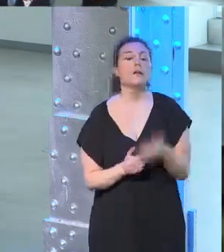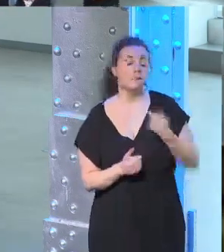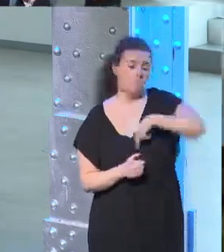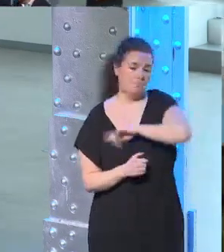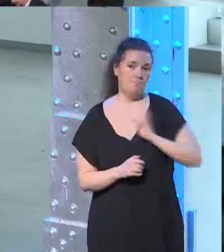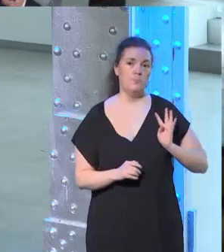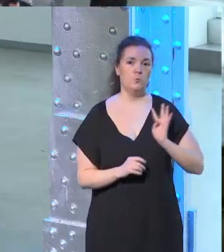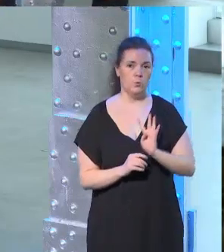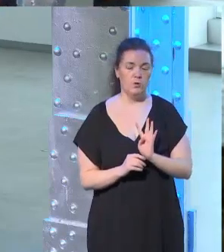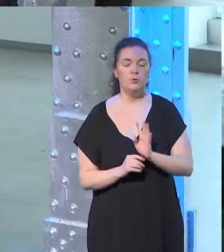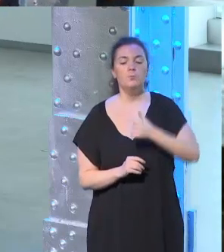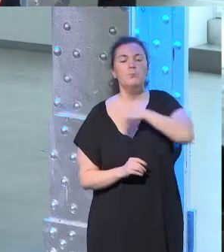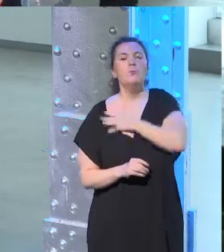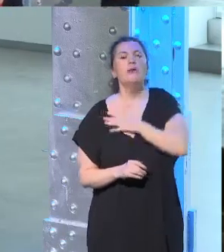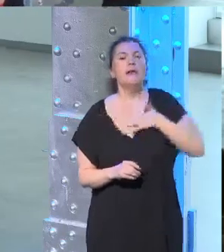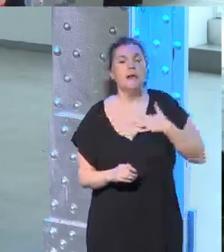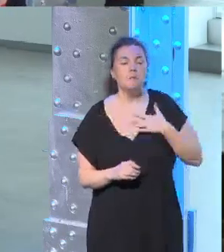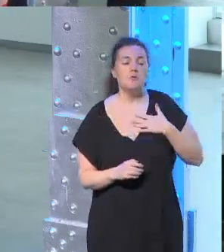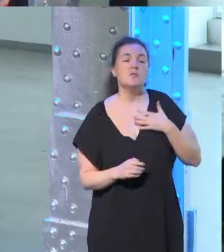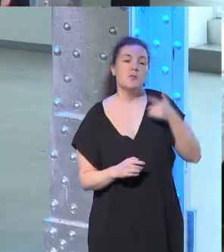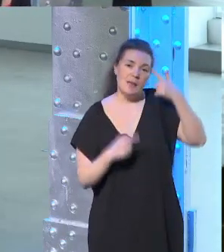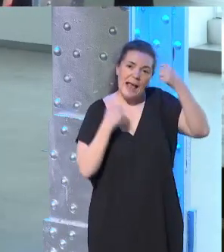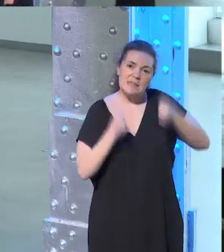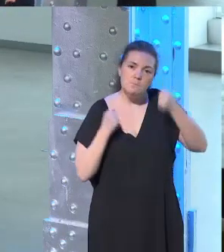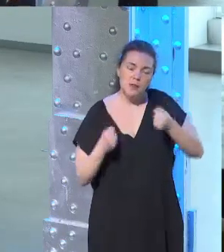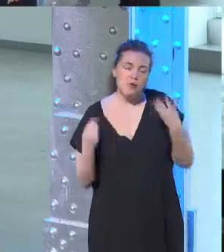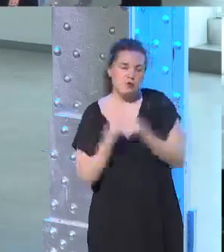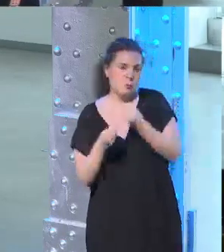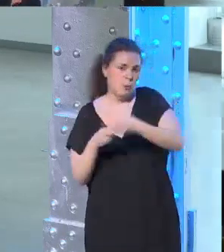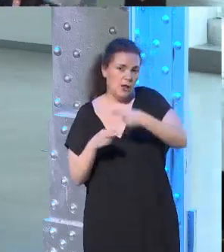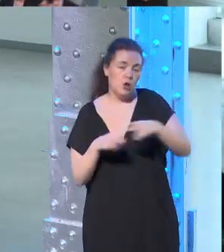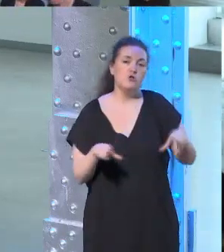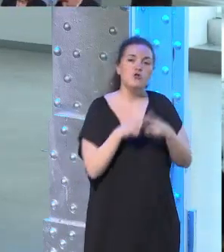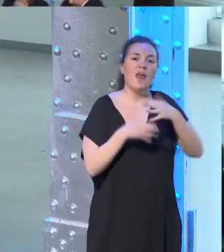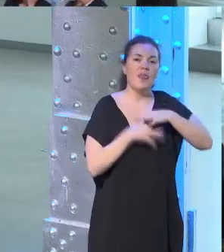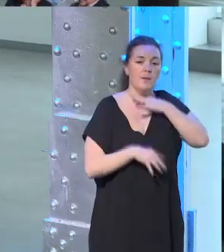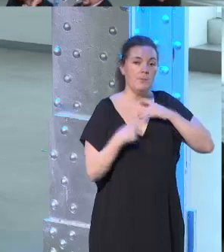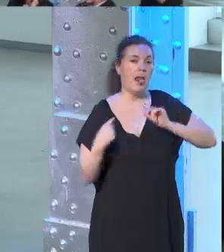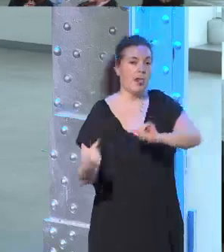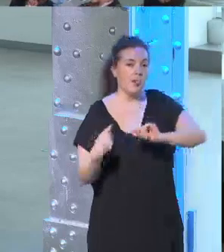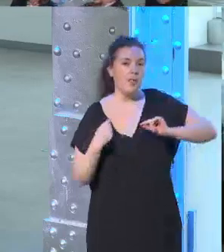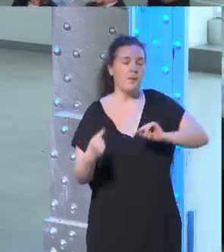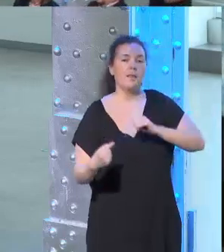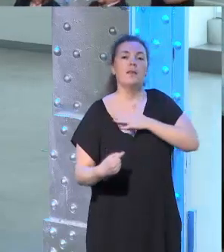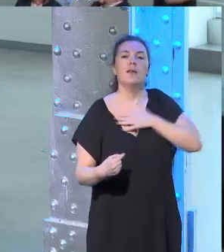estamos. Queremos, como decíamos, expertos con políticos. Sociedad Civil por el Debate, queremos